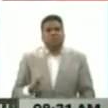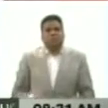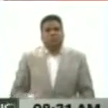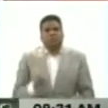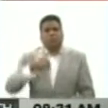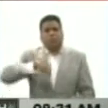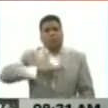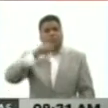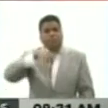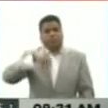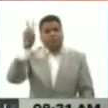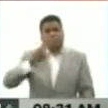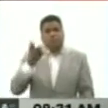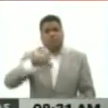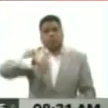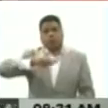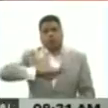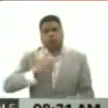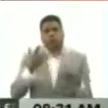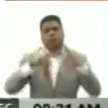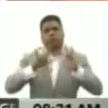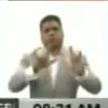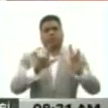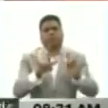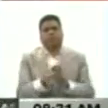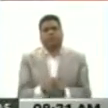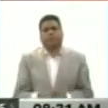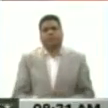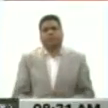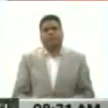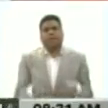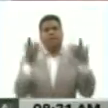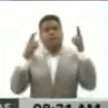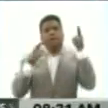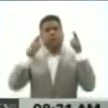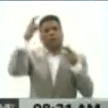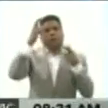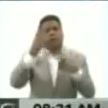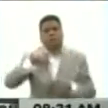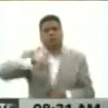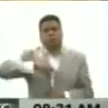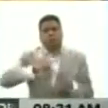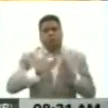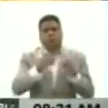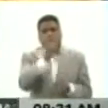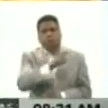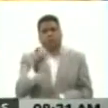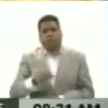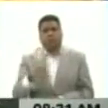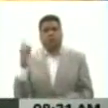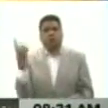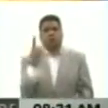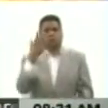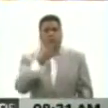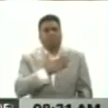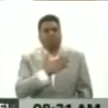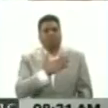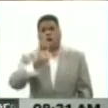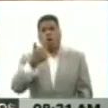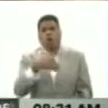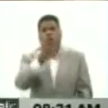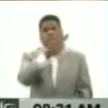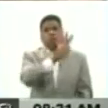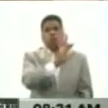nosotros. Querámoslas con amor. Chávez, somos todos. No solamente soy yo, ni el que está